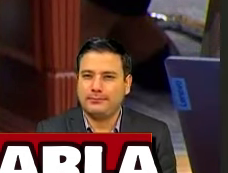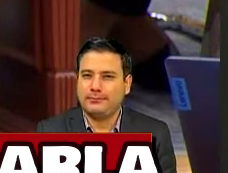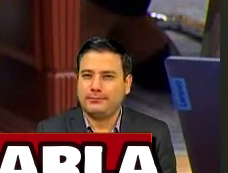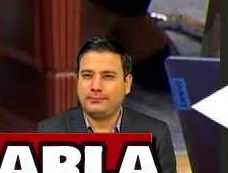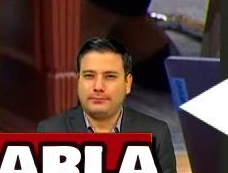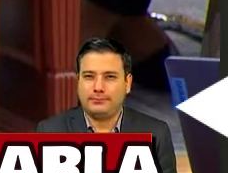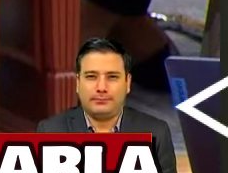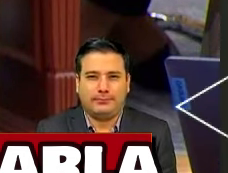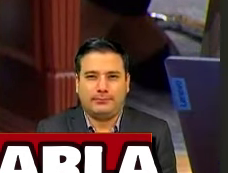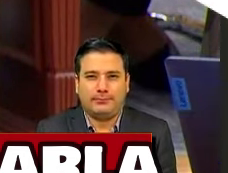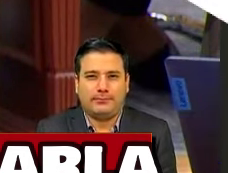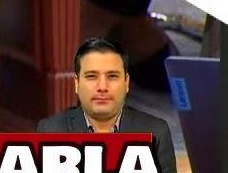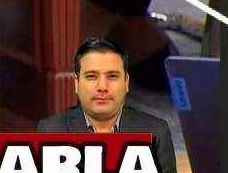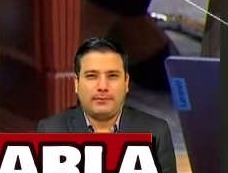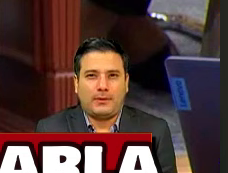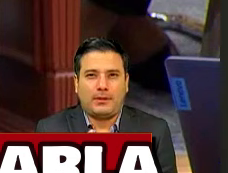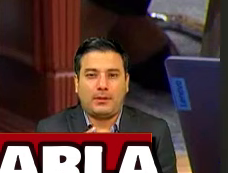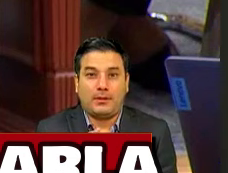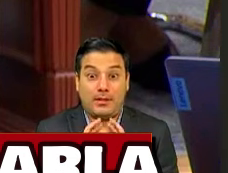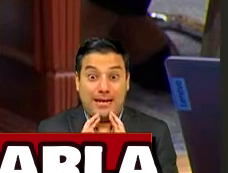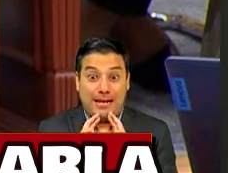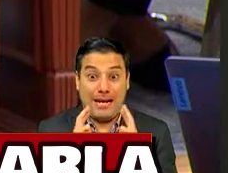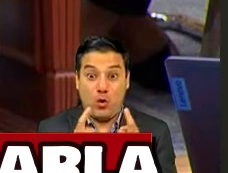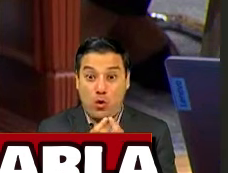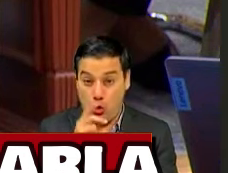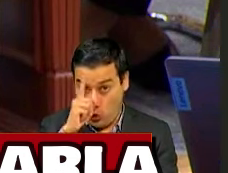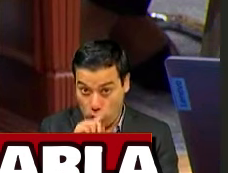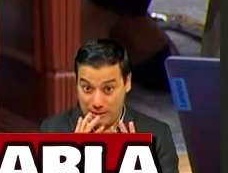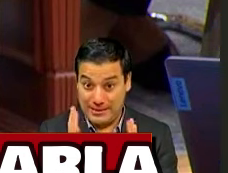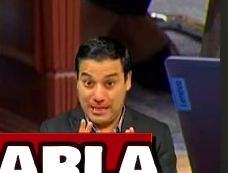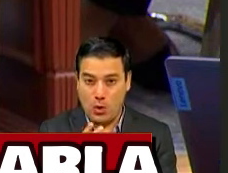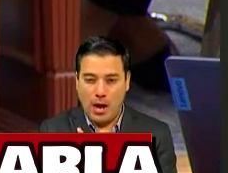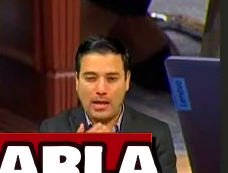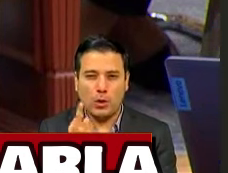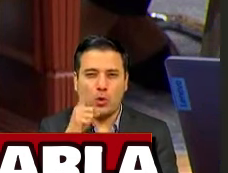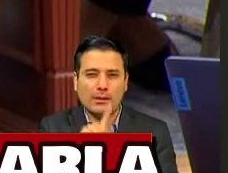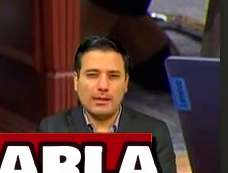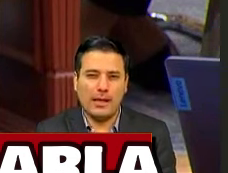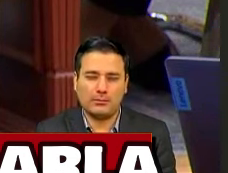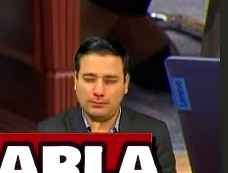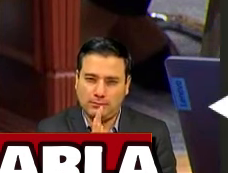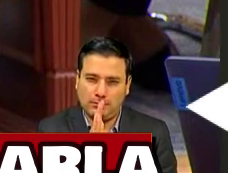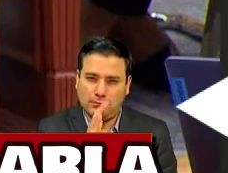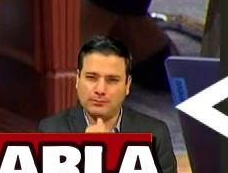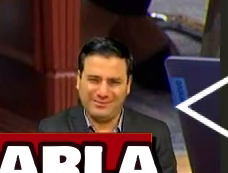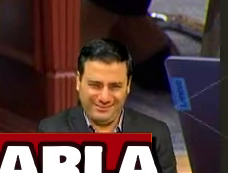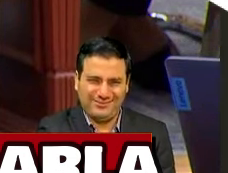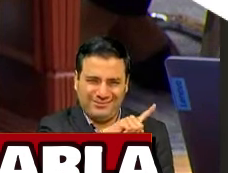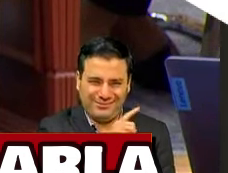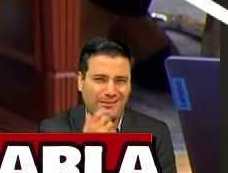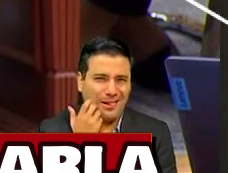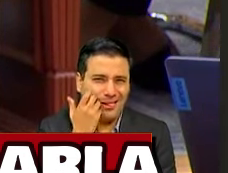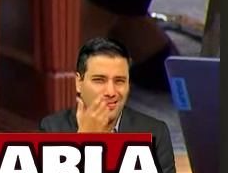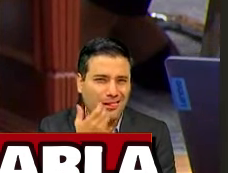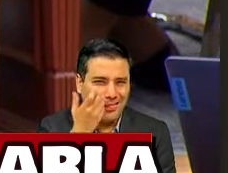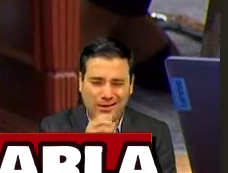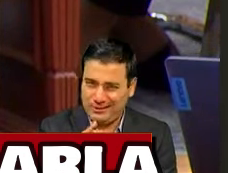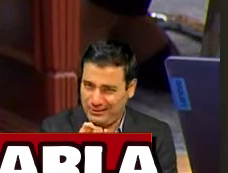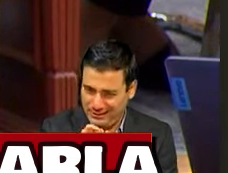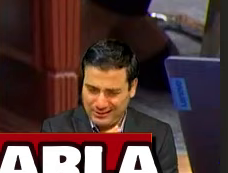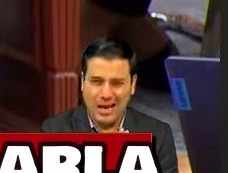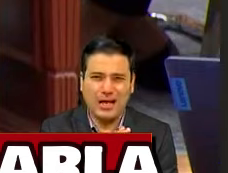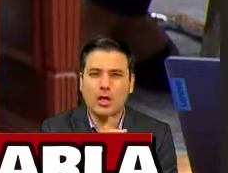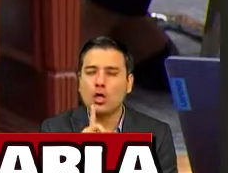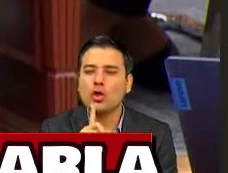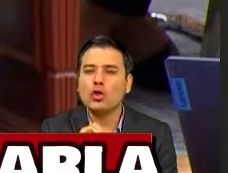de ayer, y me parece que en esos términos el dolo en la conducta está acreditada. Y otra vez me voy